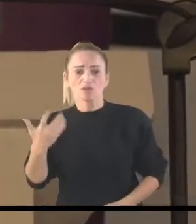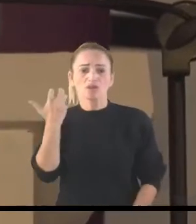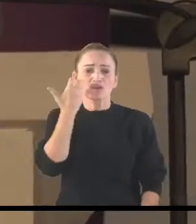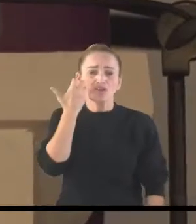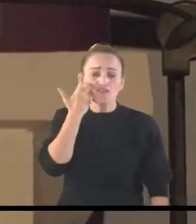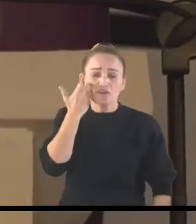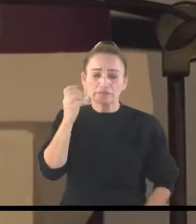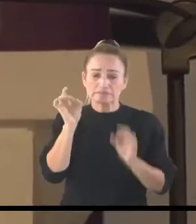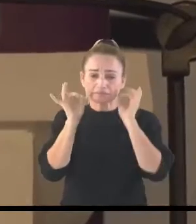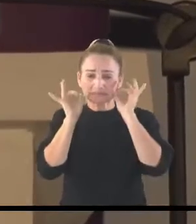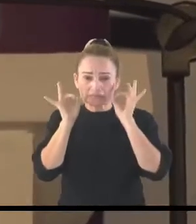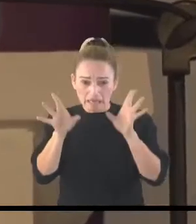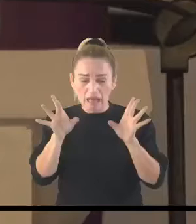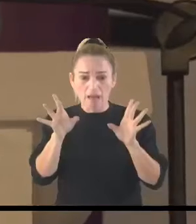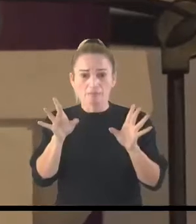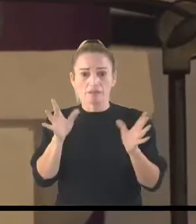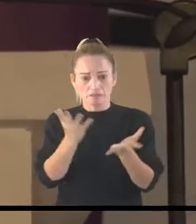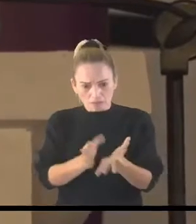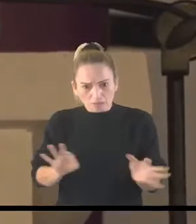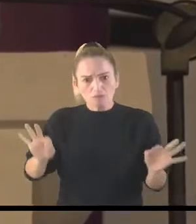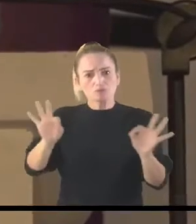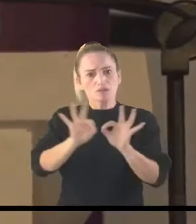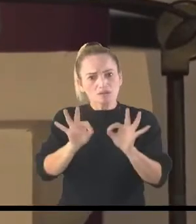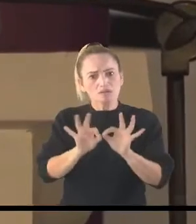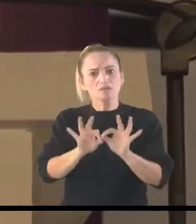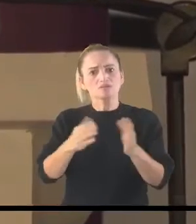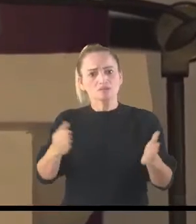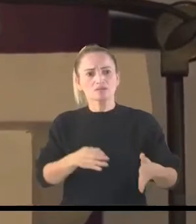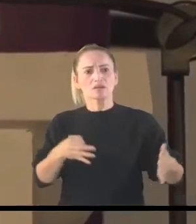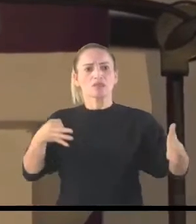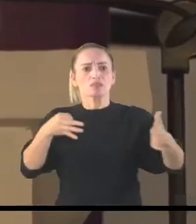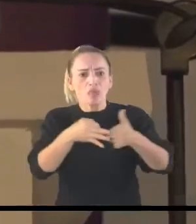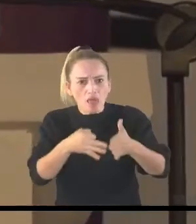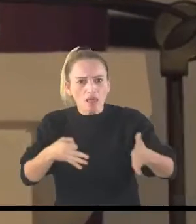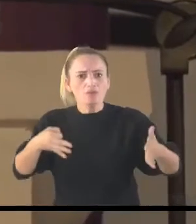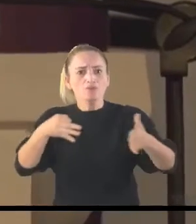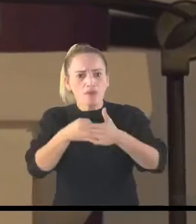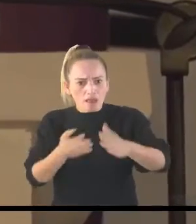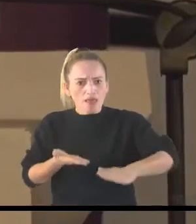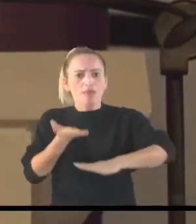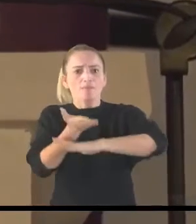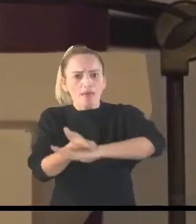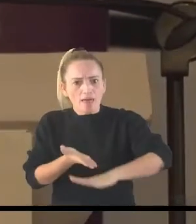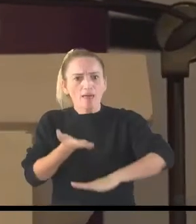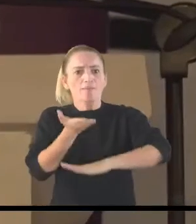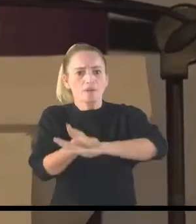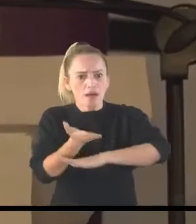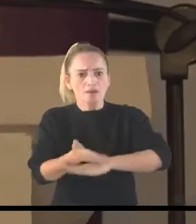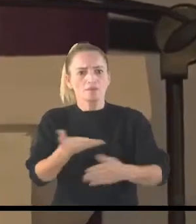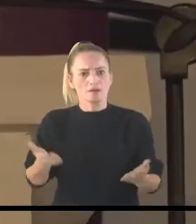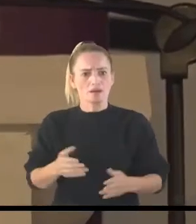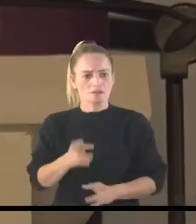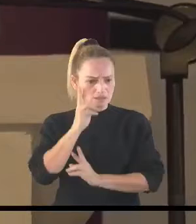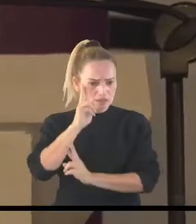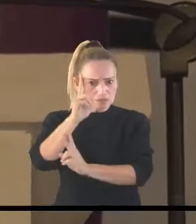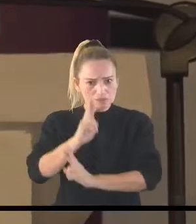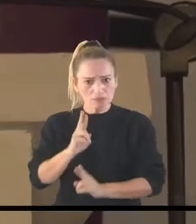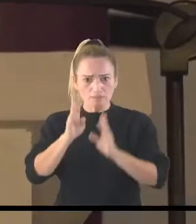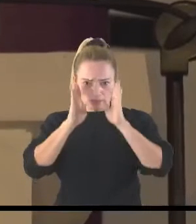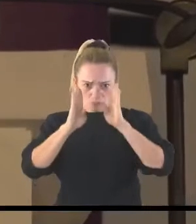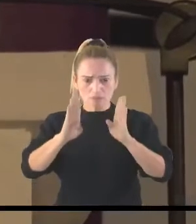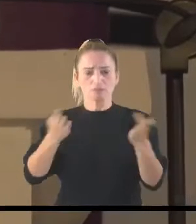enfermedades catastróficas que han tenido que presentar numerosas acciones de tutela para que se les pueda reconocer estos